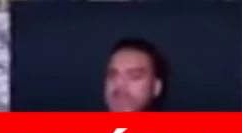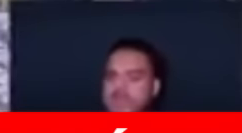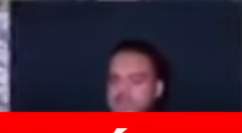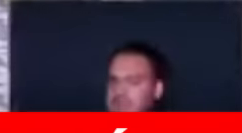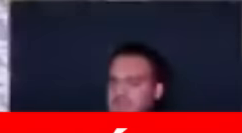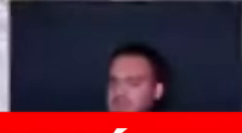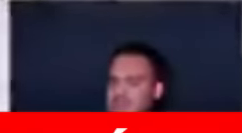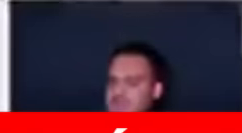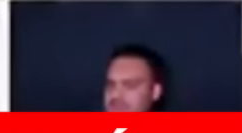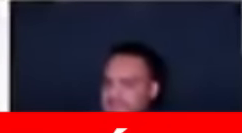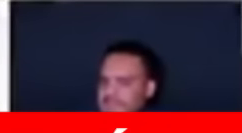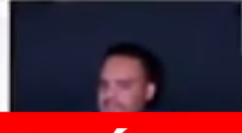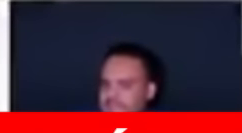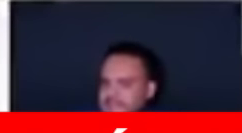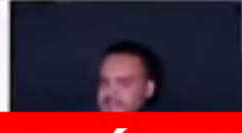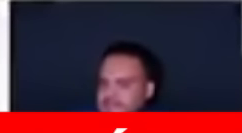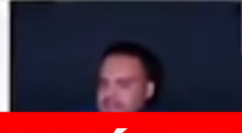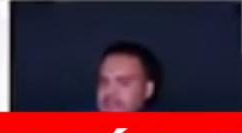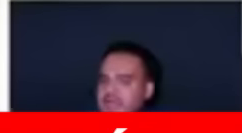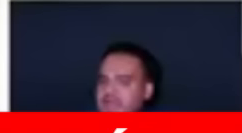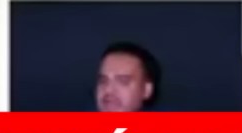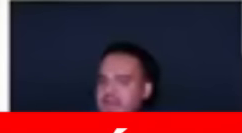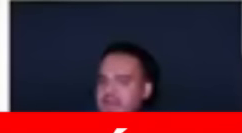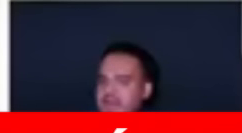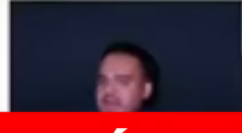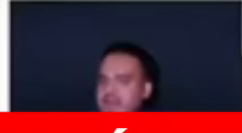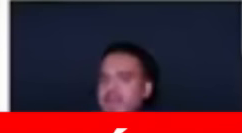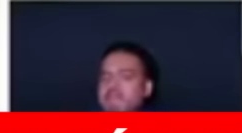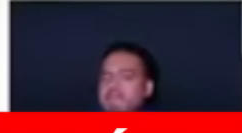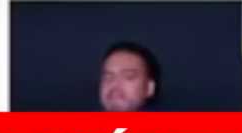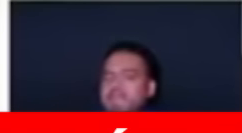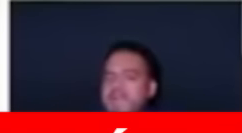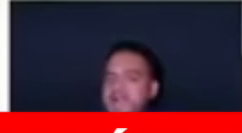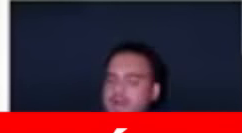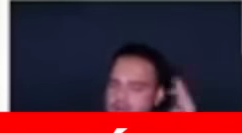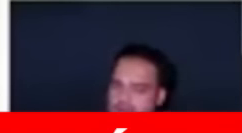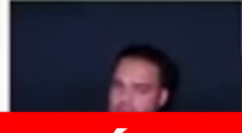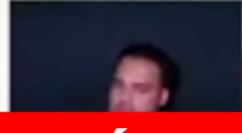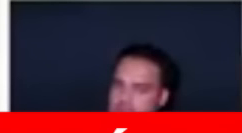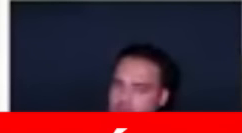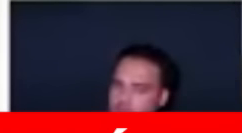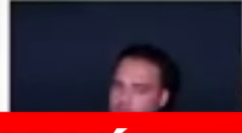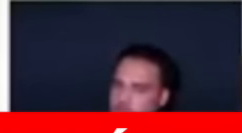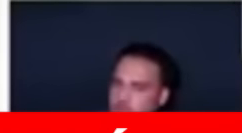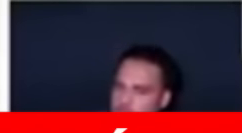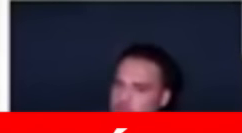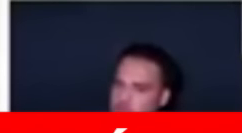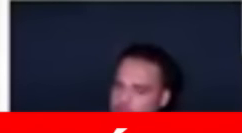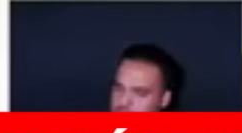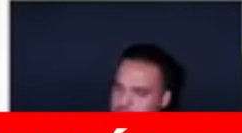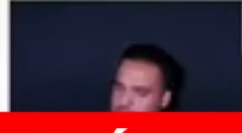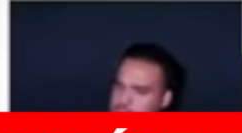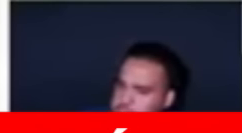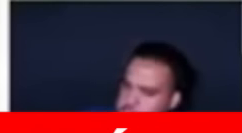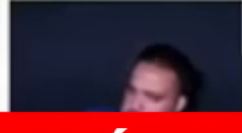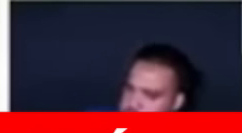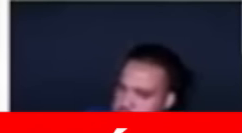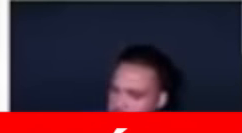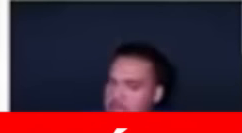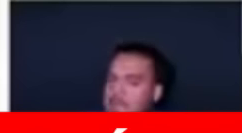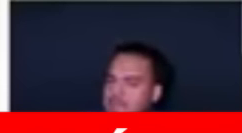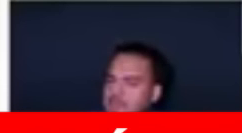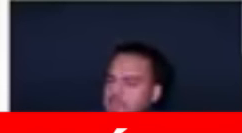tiene que pagarle al criminal una cuota, mientras los gobernantes encargados de protegerlo